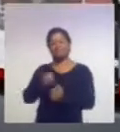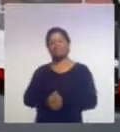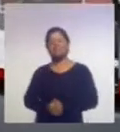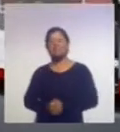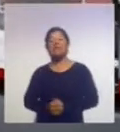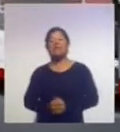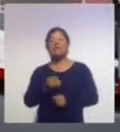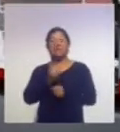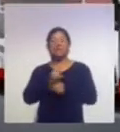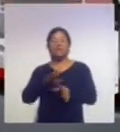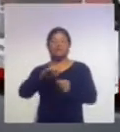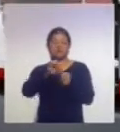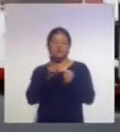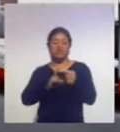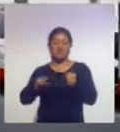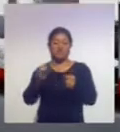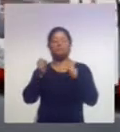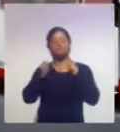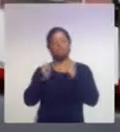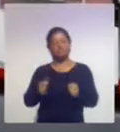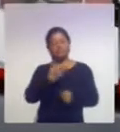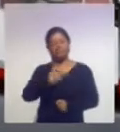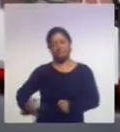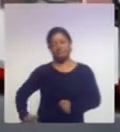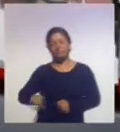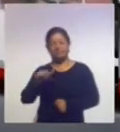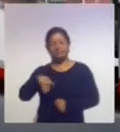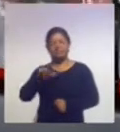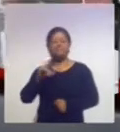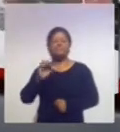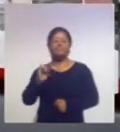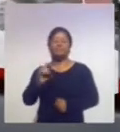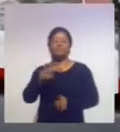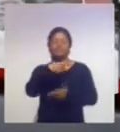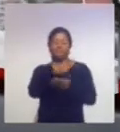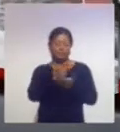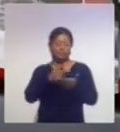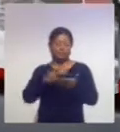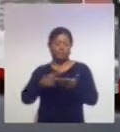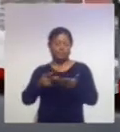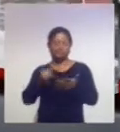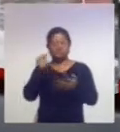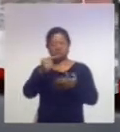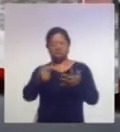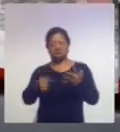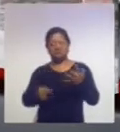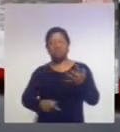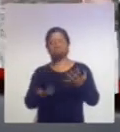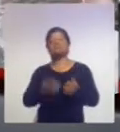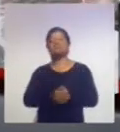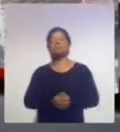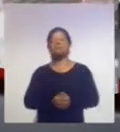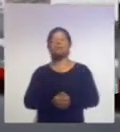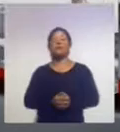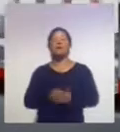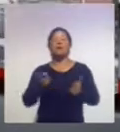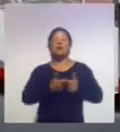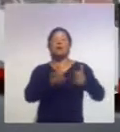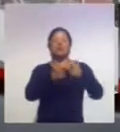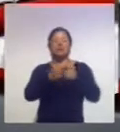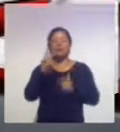En información nacional, garantiza el presidente Andrés Manuel López Obrador programas sociales con presupuesto para